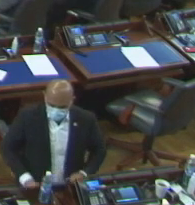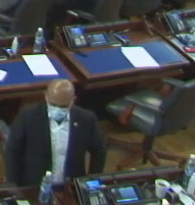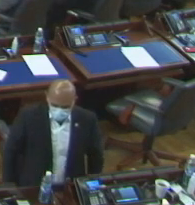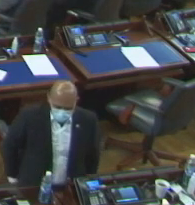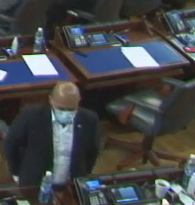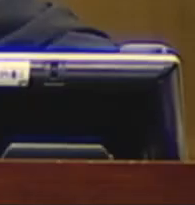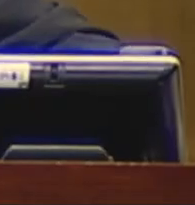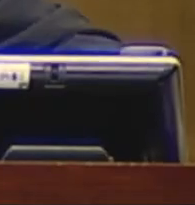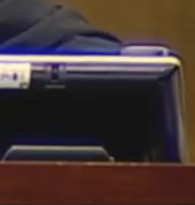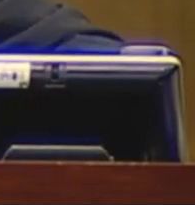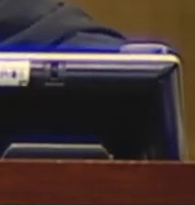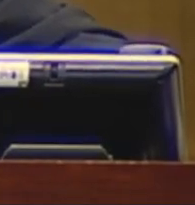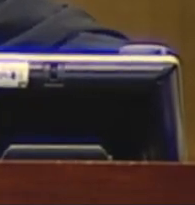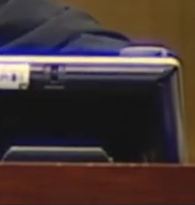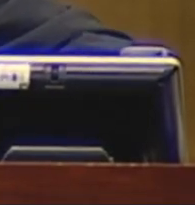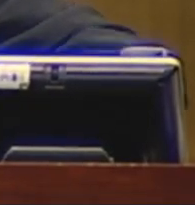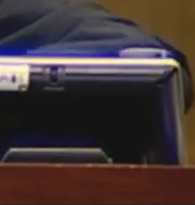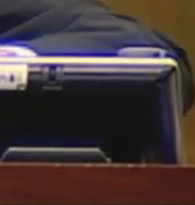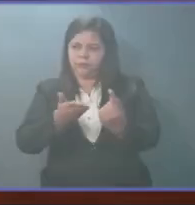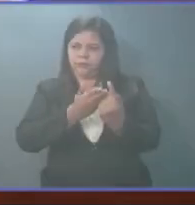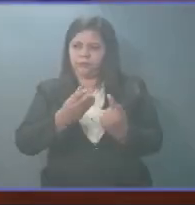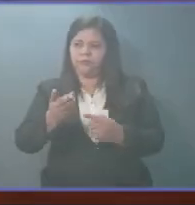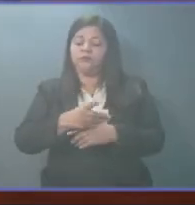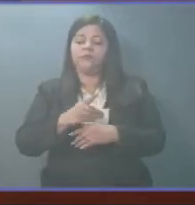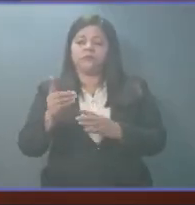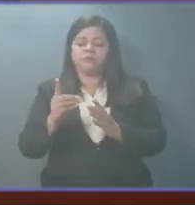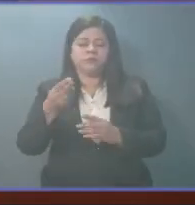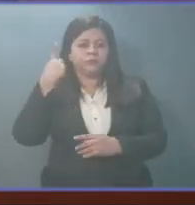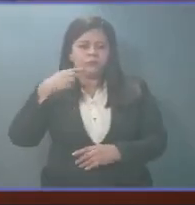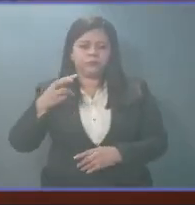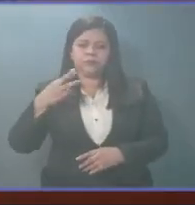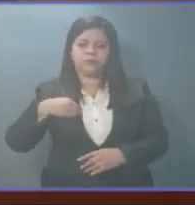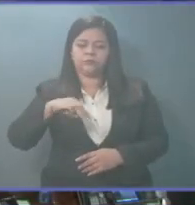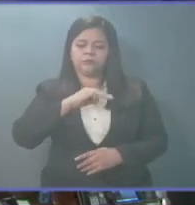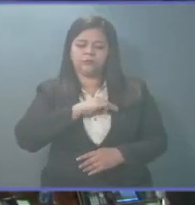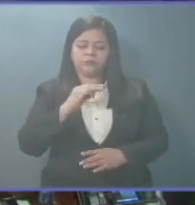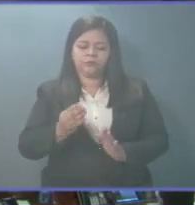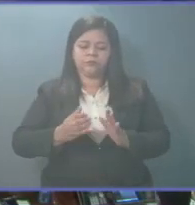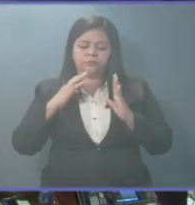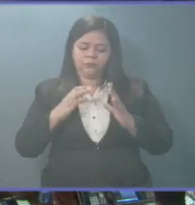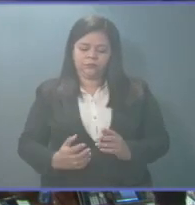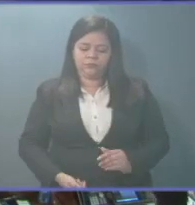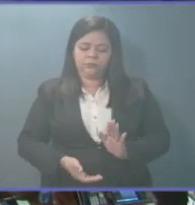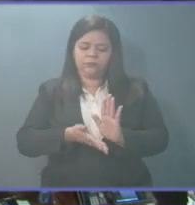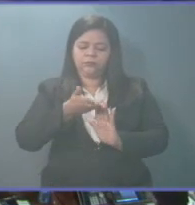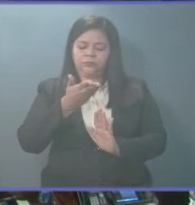Se le concede la palabra al señor ministro de Gobernación y Desarrollo Territorial.